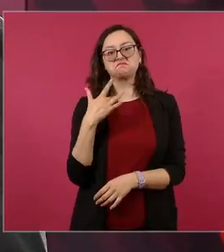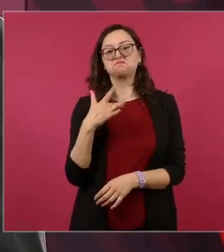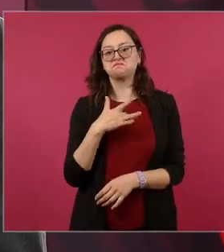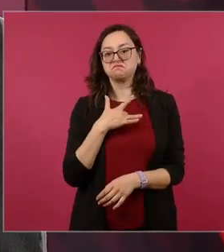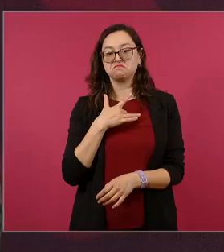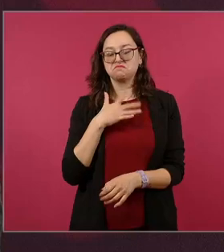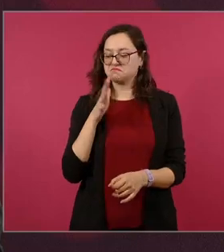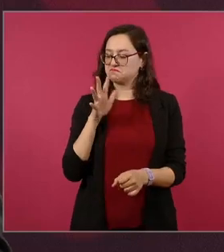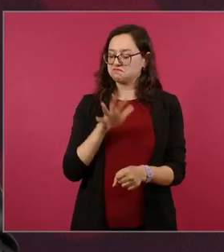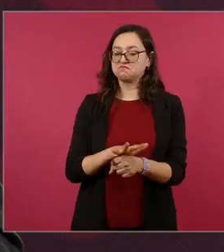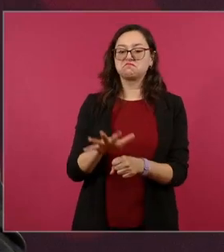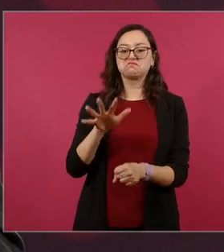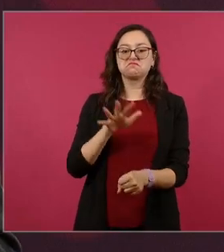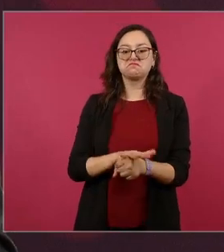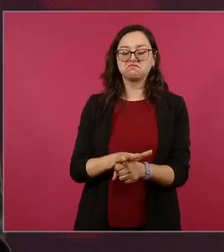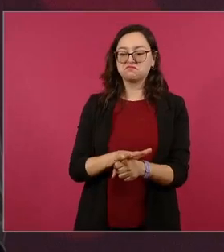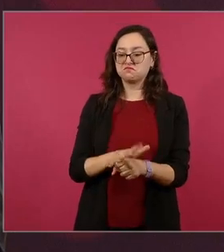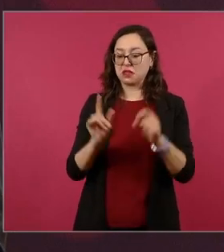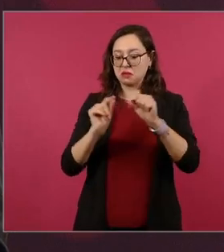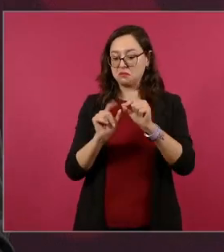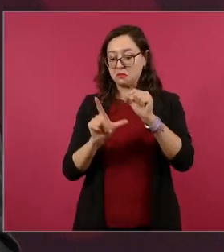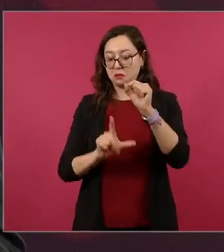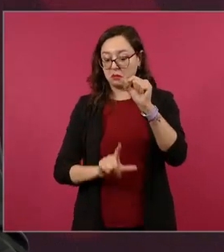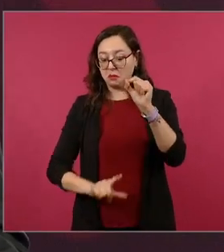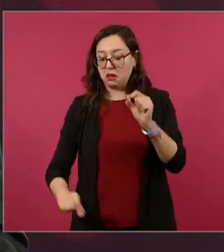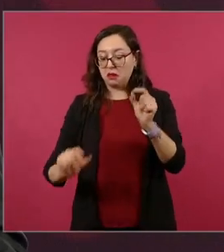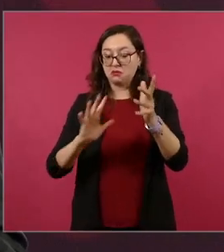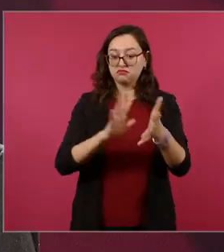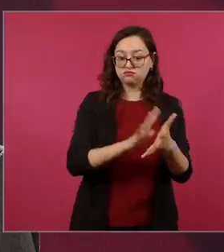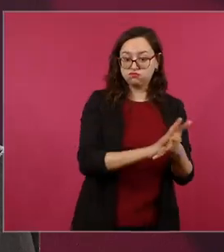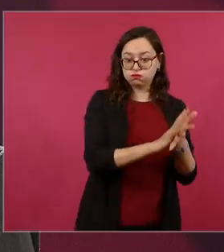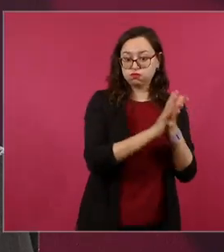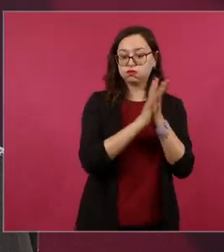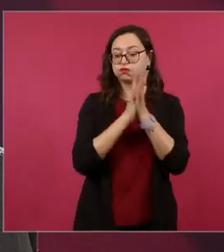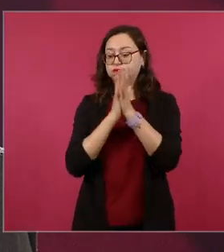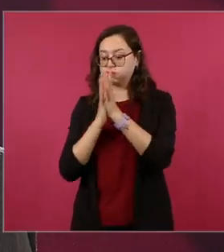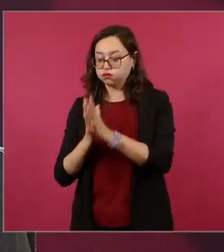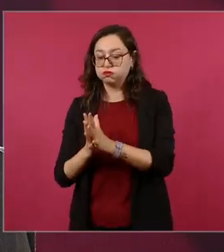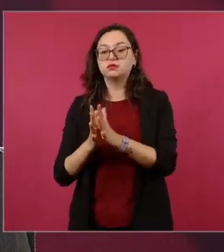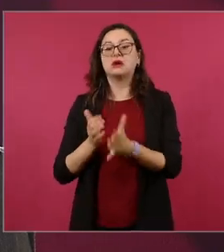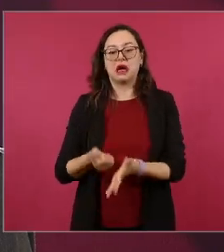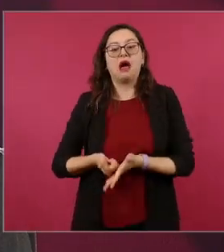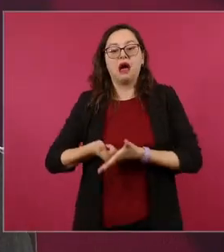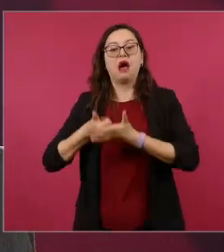ayudé en la transformación del país, como